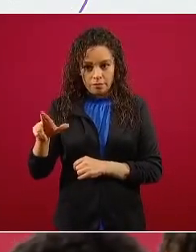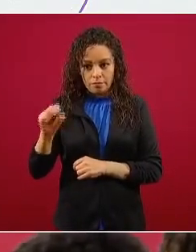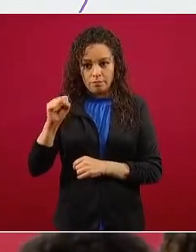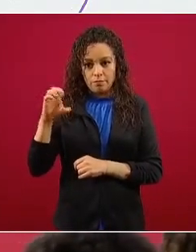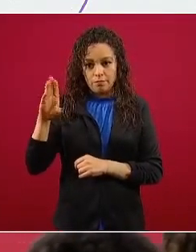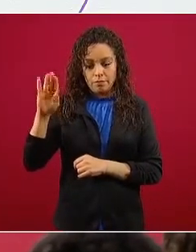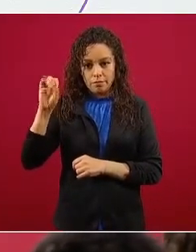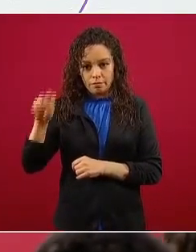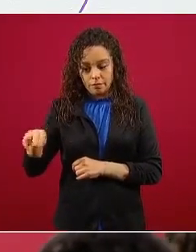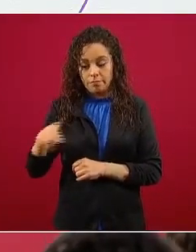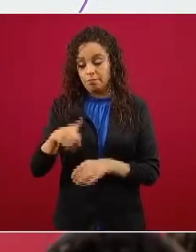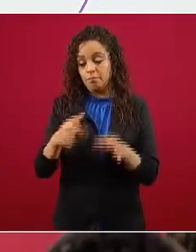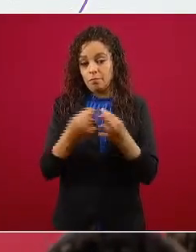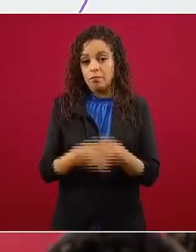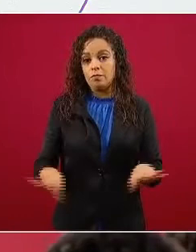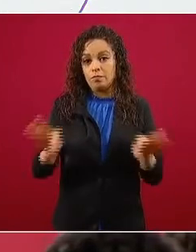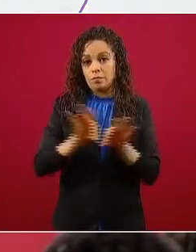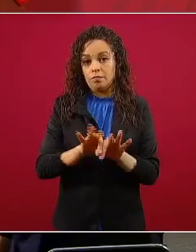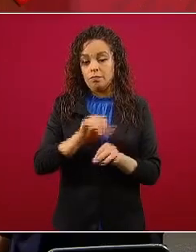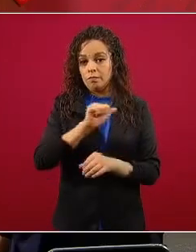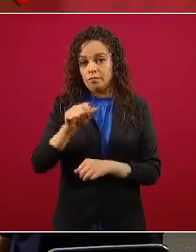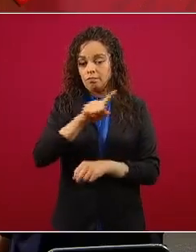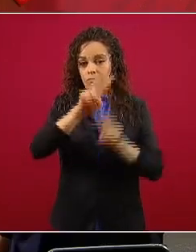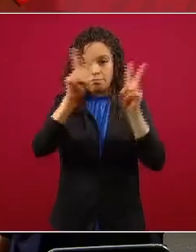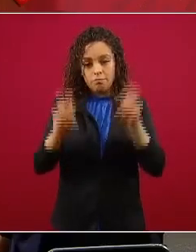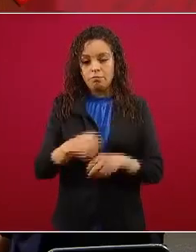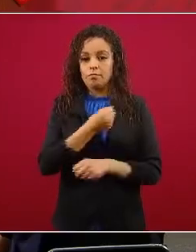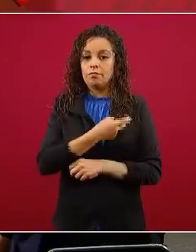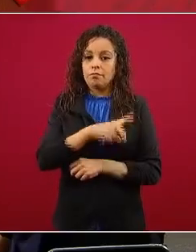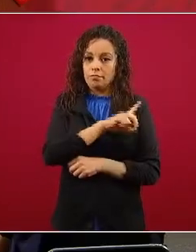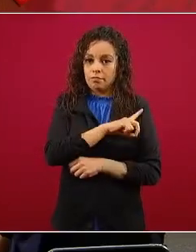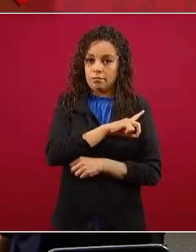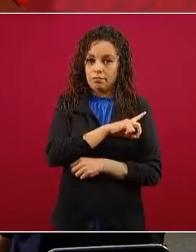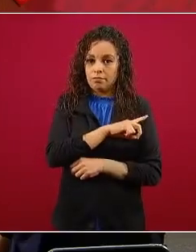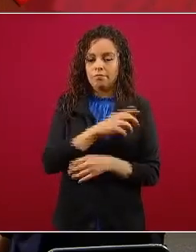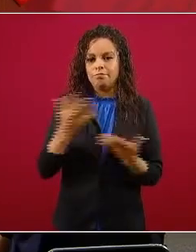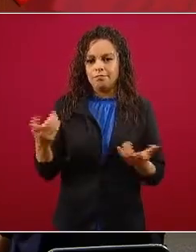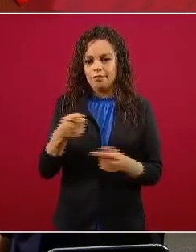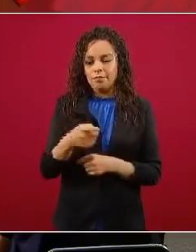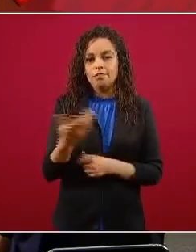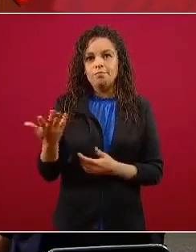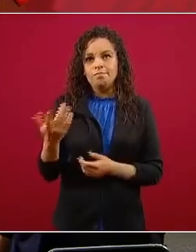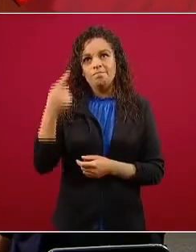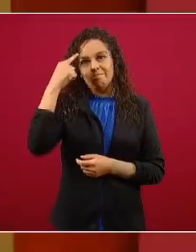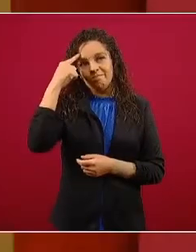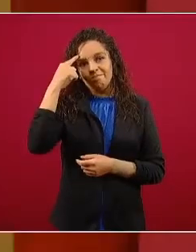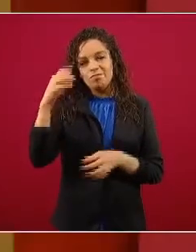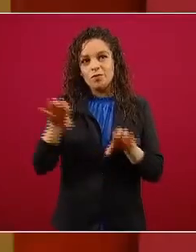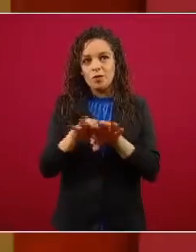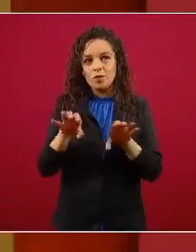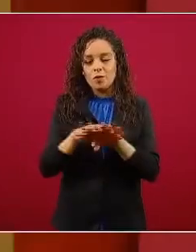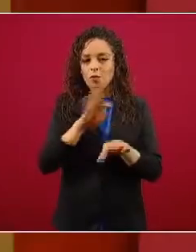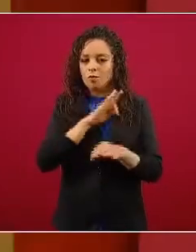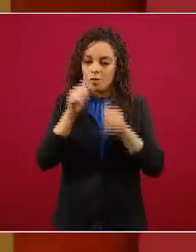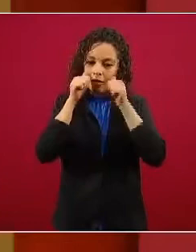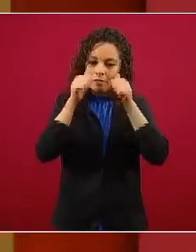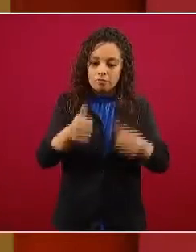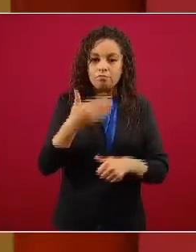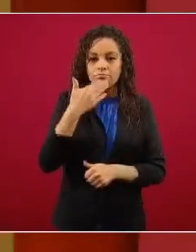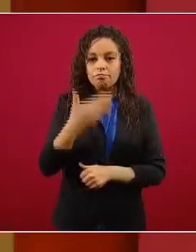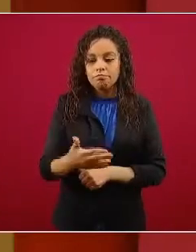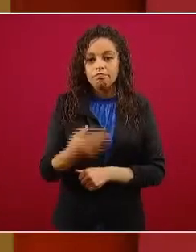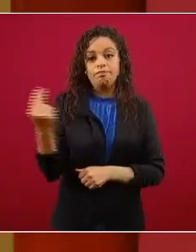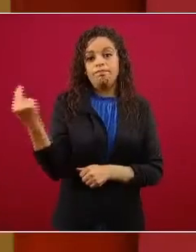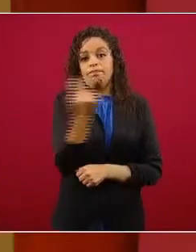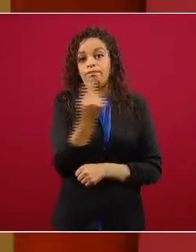Salud. Y esto lo que nos permite es buscar cómo colaboramos para atender a las personas en el momento que se